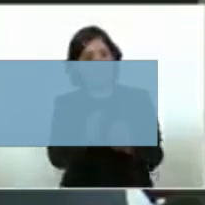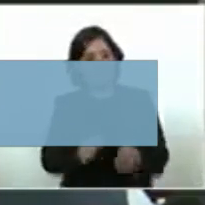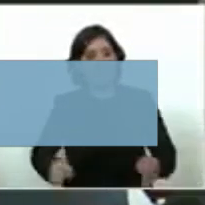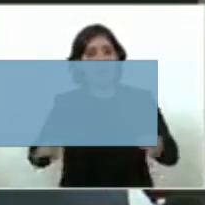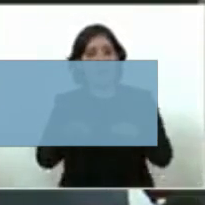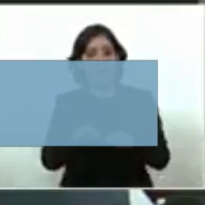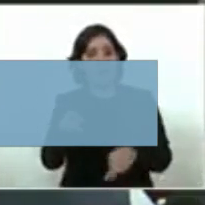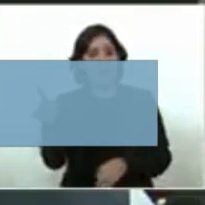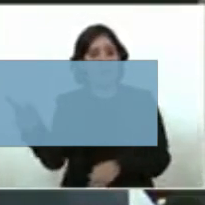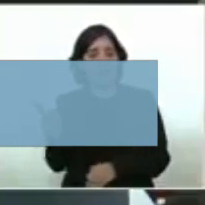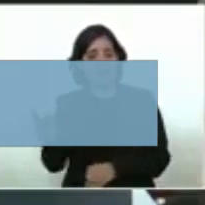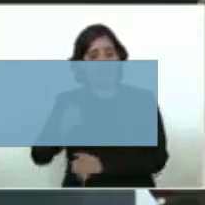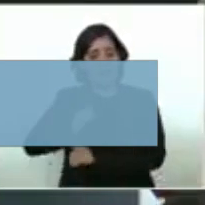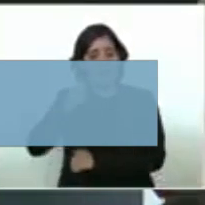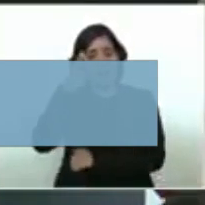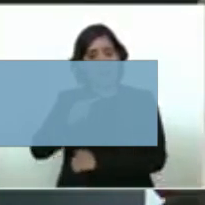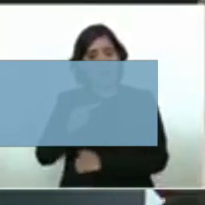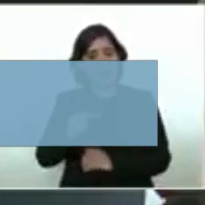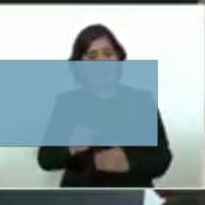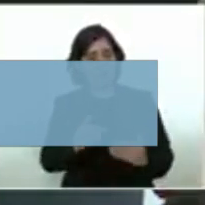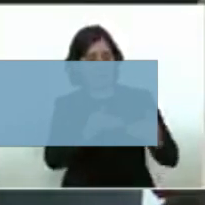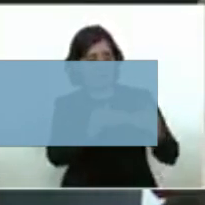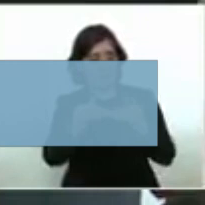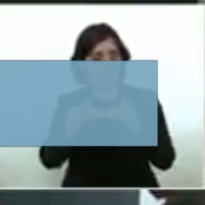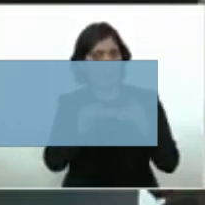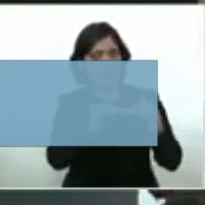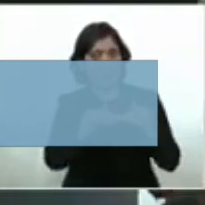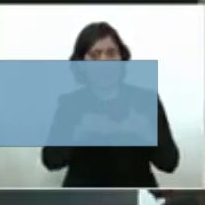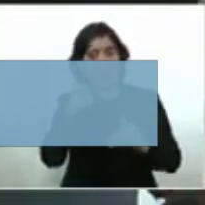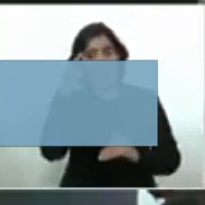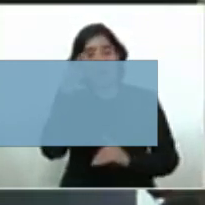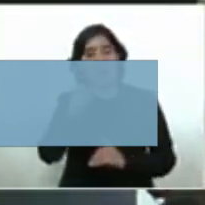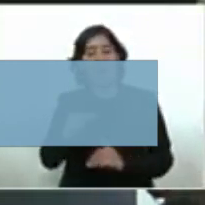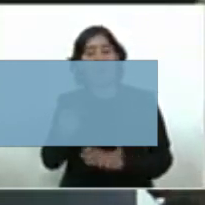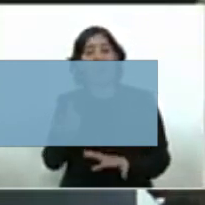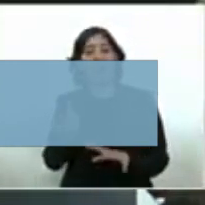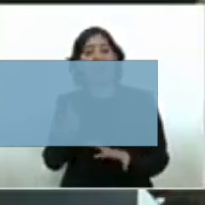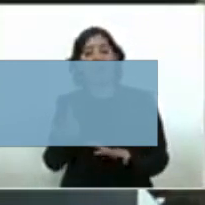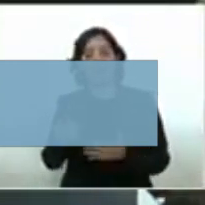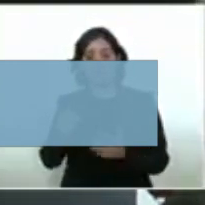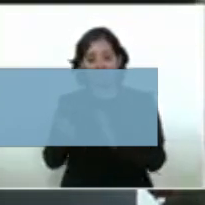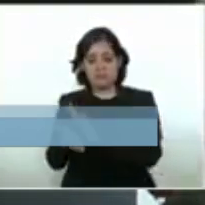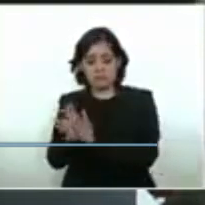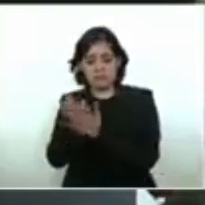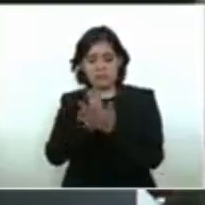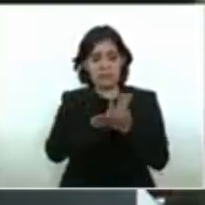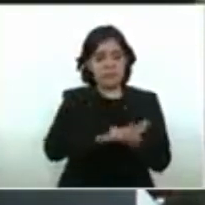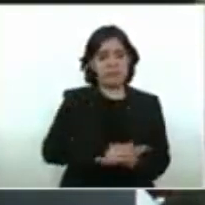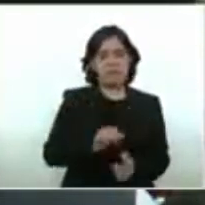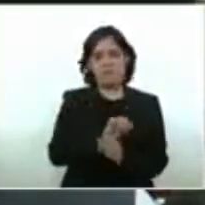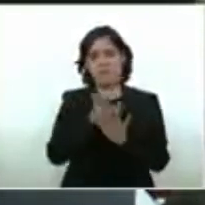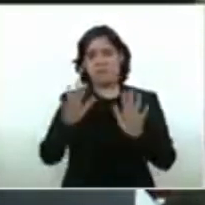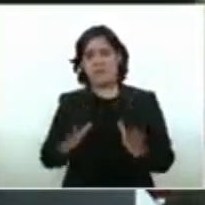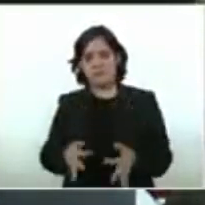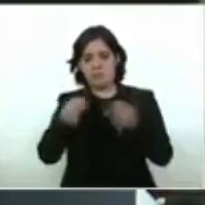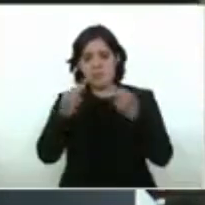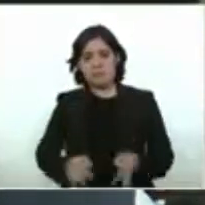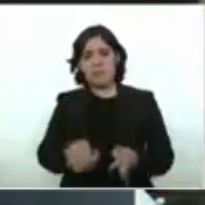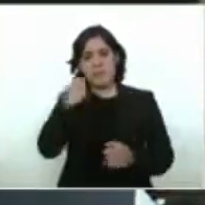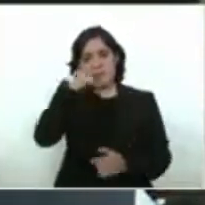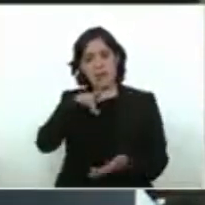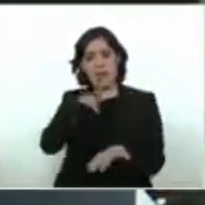paritario que transformó las estructuras de poder en todas las dimension iones y en todos los niveles a